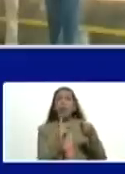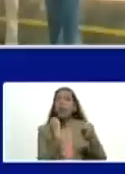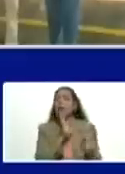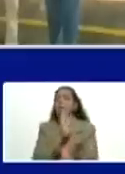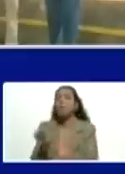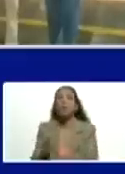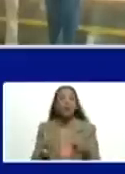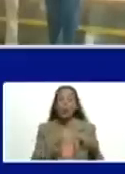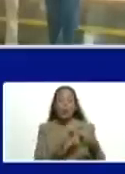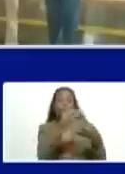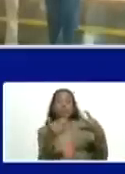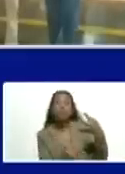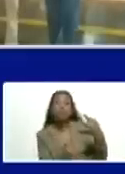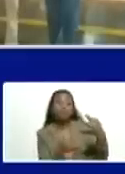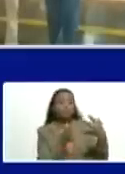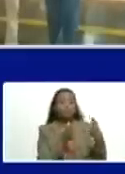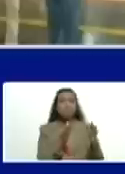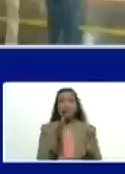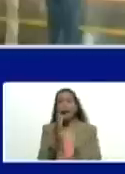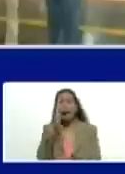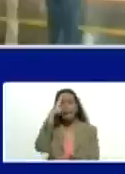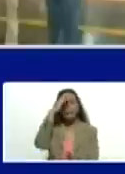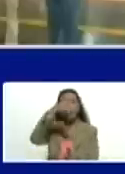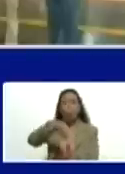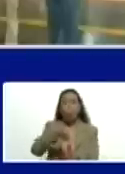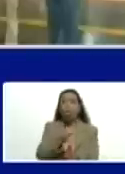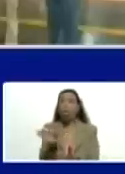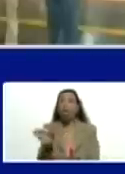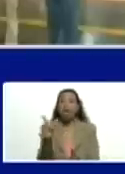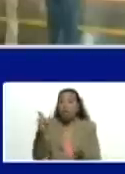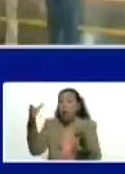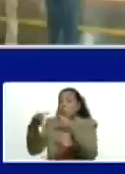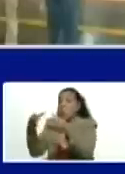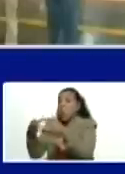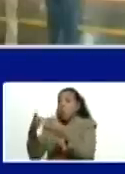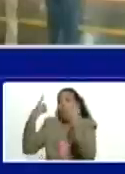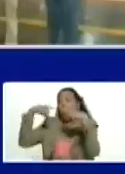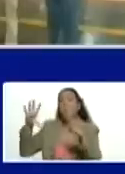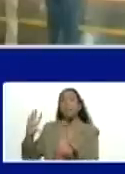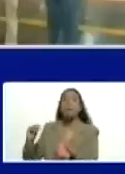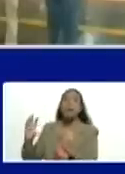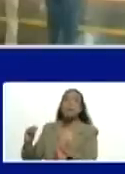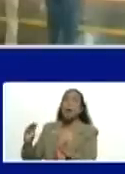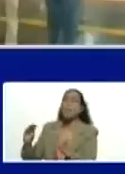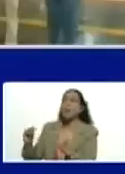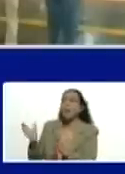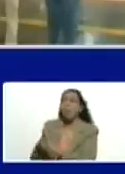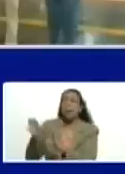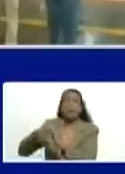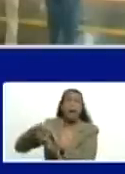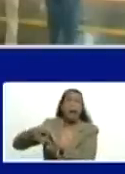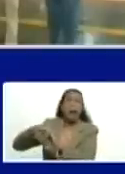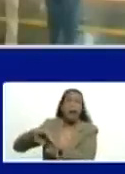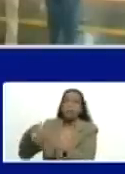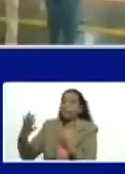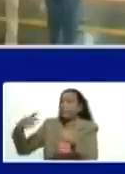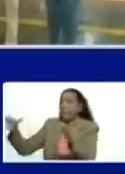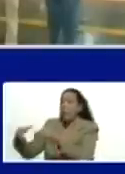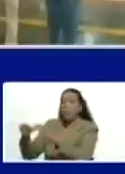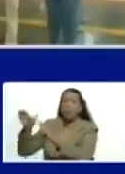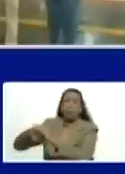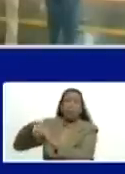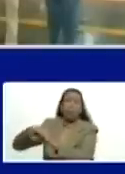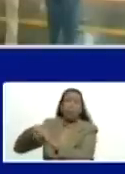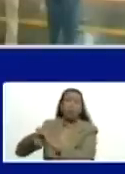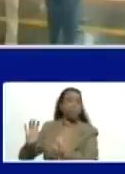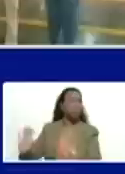correcto, no nos dejemos desviar. Allá aquellos que se la quieren pasar hablando gamelote, que hablen gamelote,